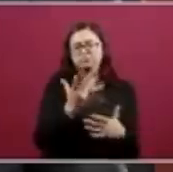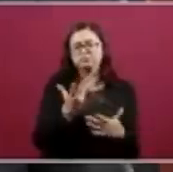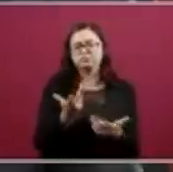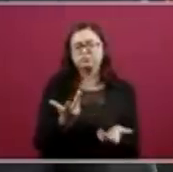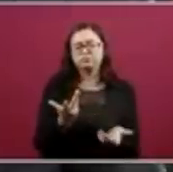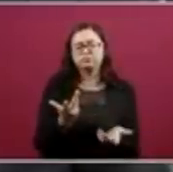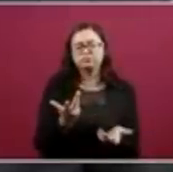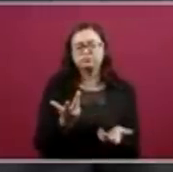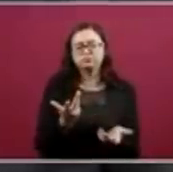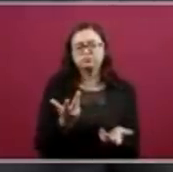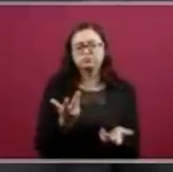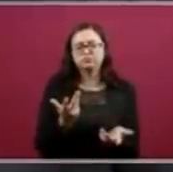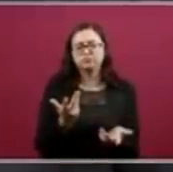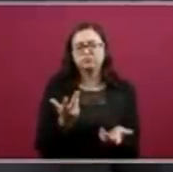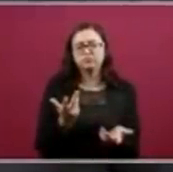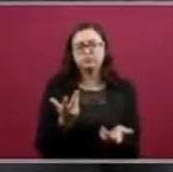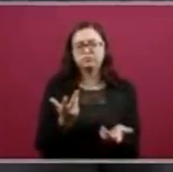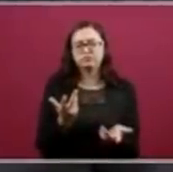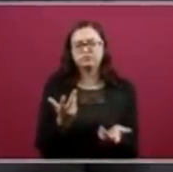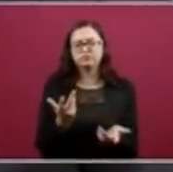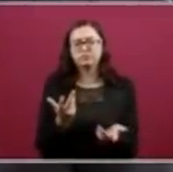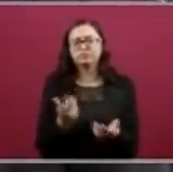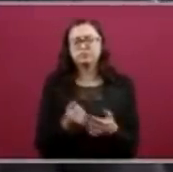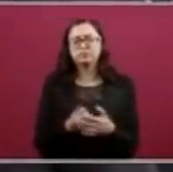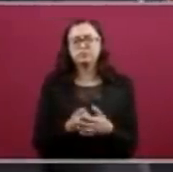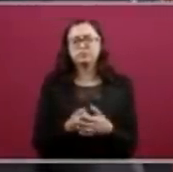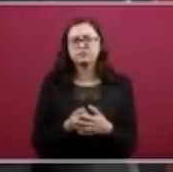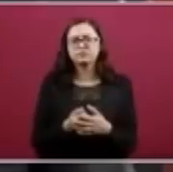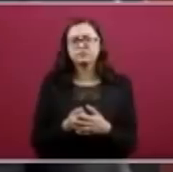que tiene